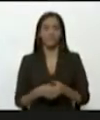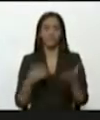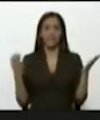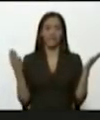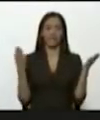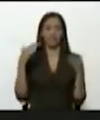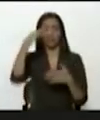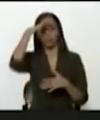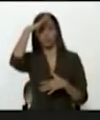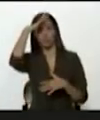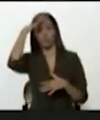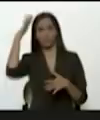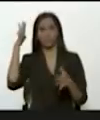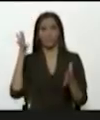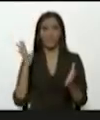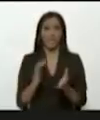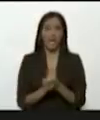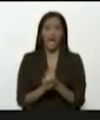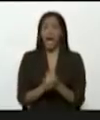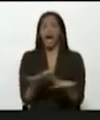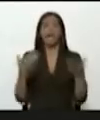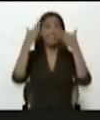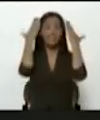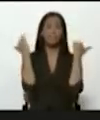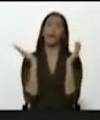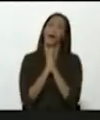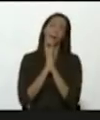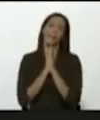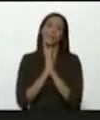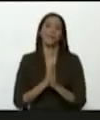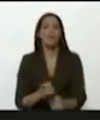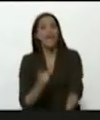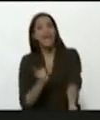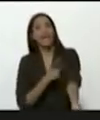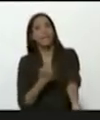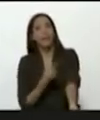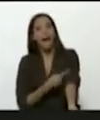mío. Ay, Madre Teresa de Calcuta. Hermano.